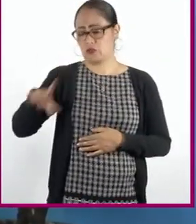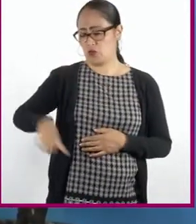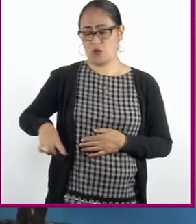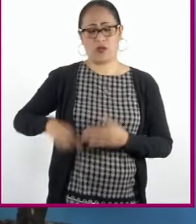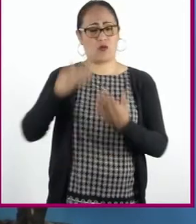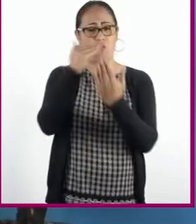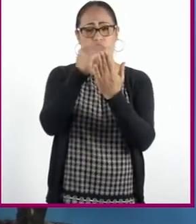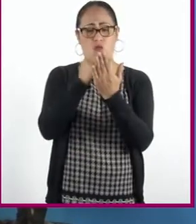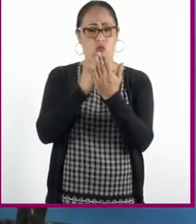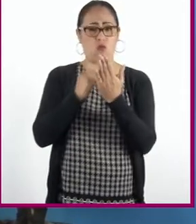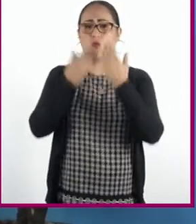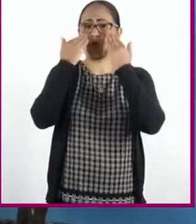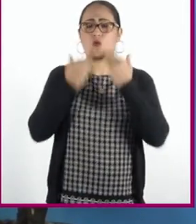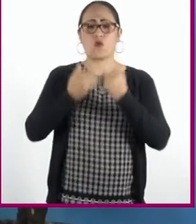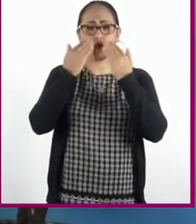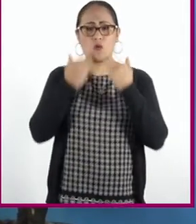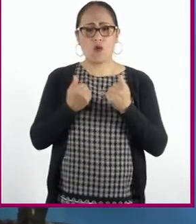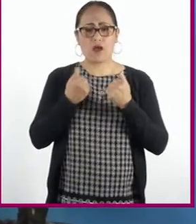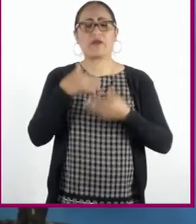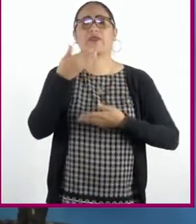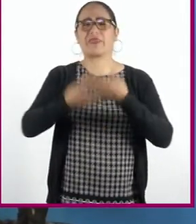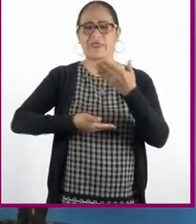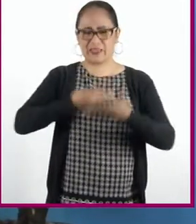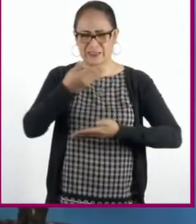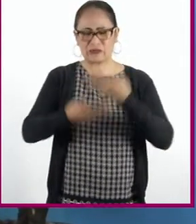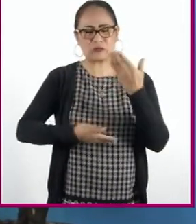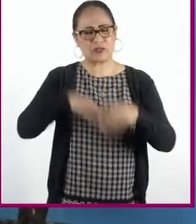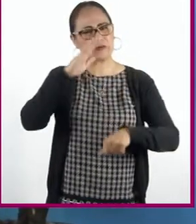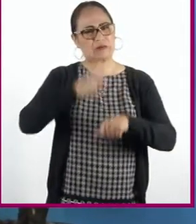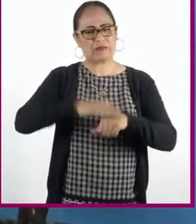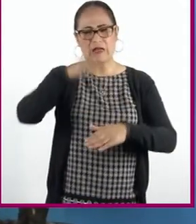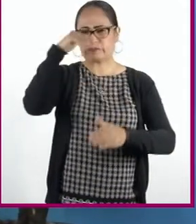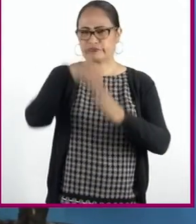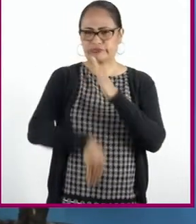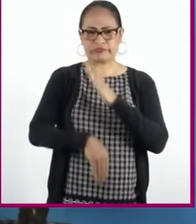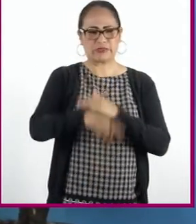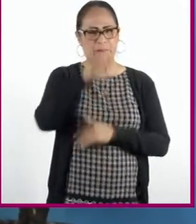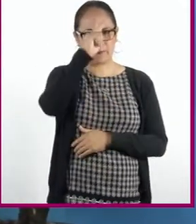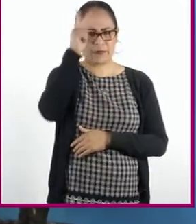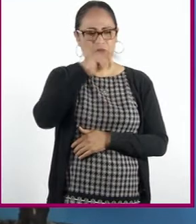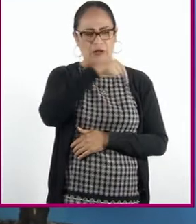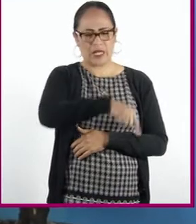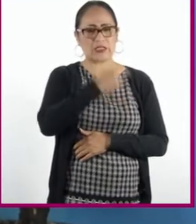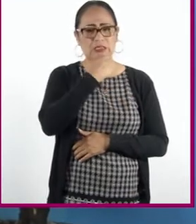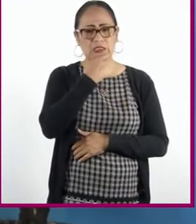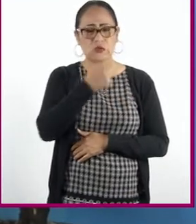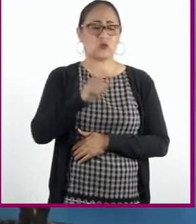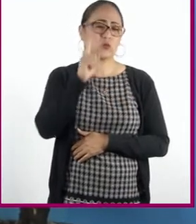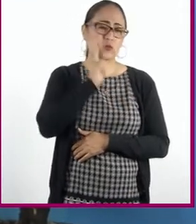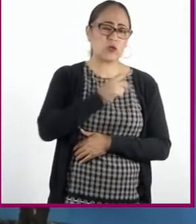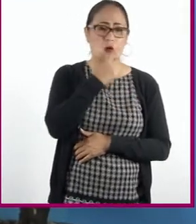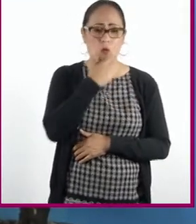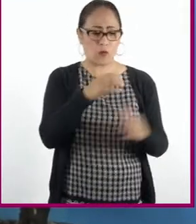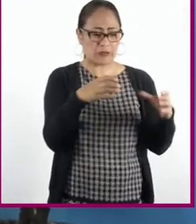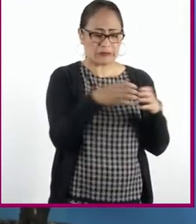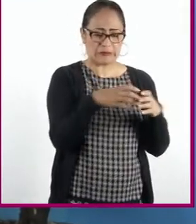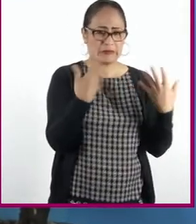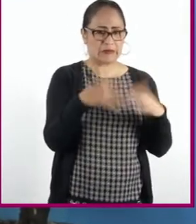gobiernos tienen consecuencias más graves para las niñas y los niños que para cualquier otro grupo de la